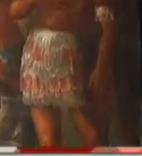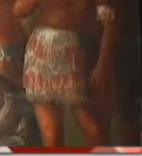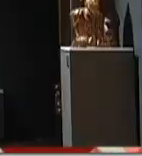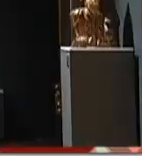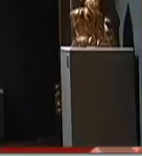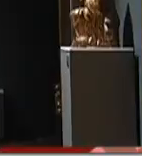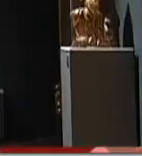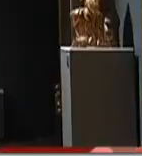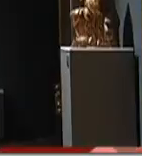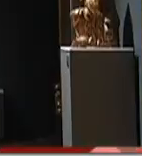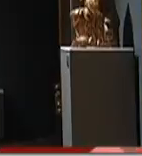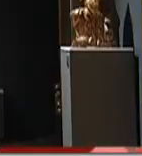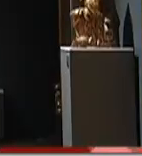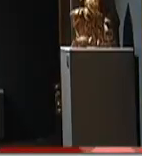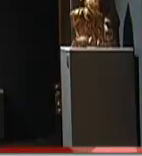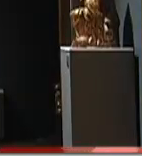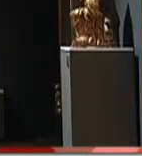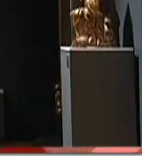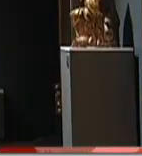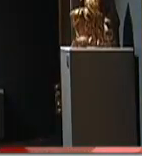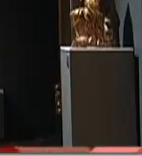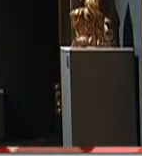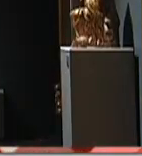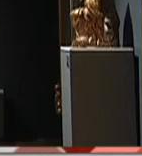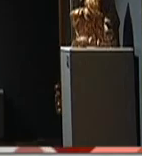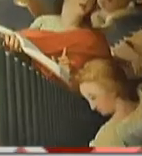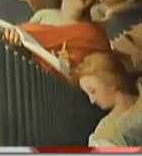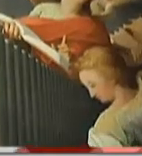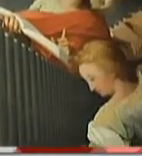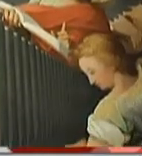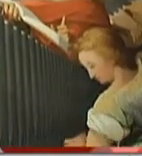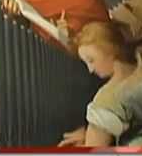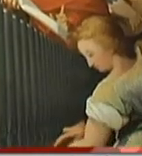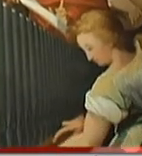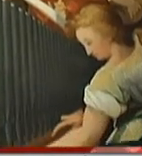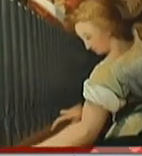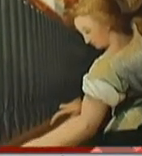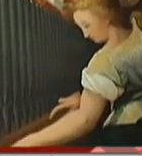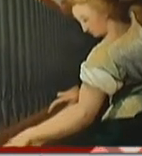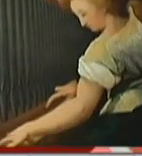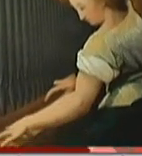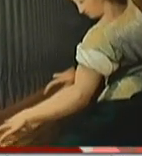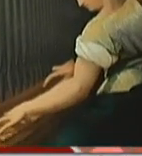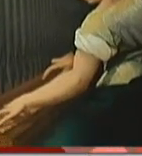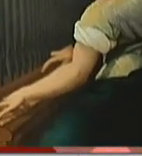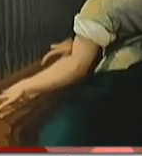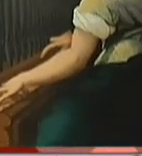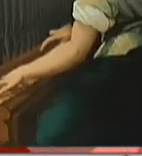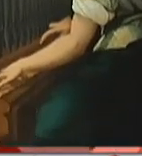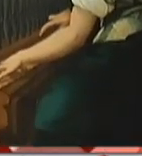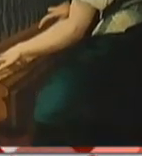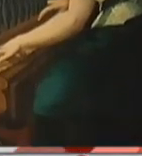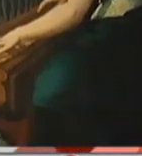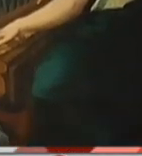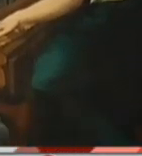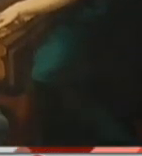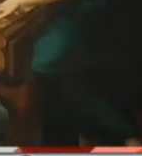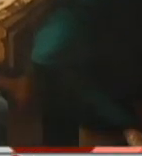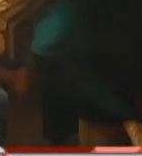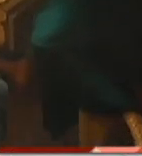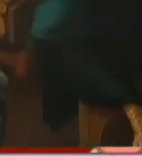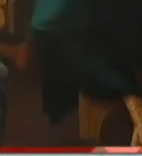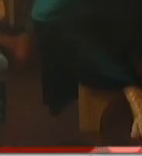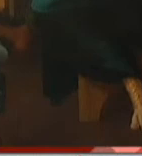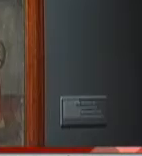con exposición La Ciudad de México en el arte, travesía de 8 siglos. La muestra está conformada por más de 500 piezas de